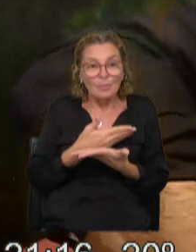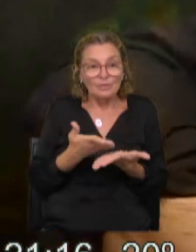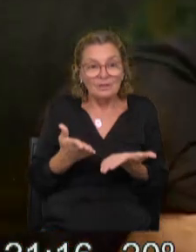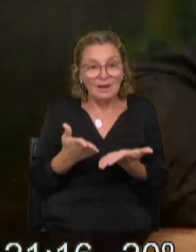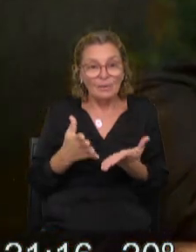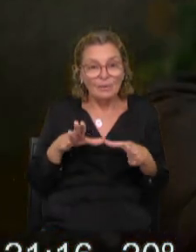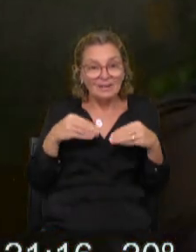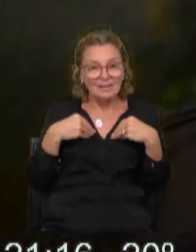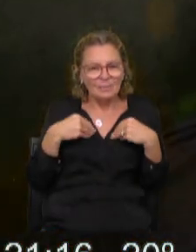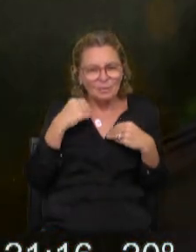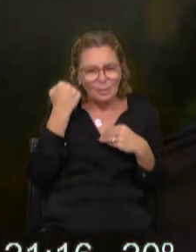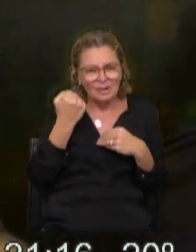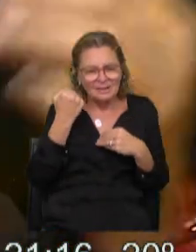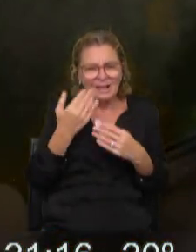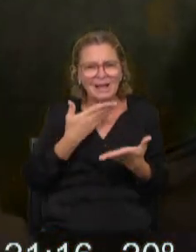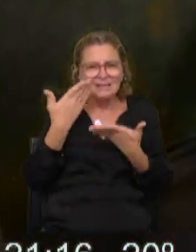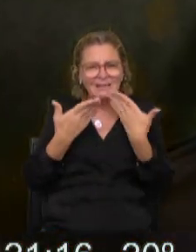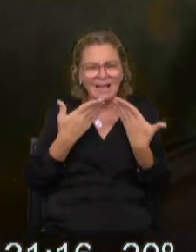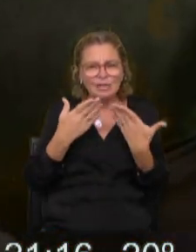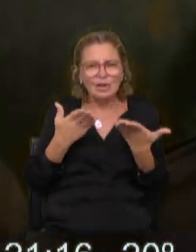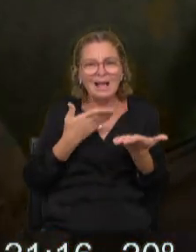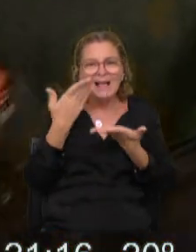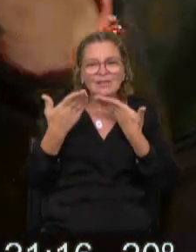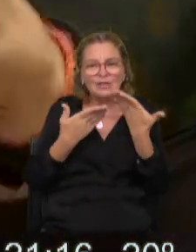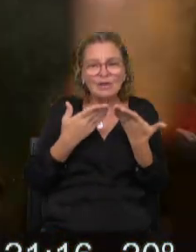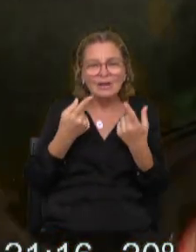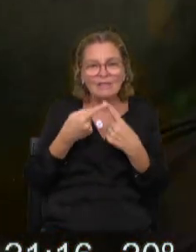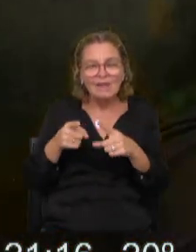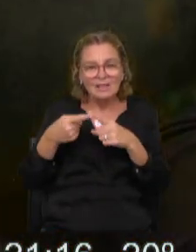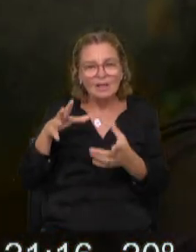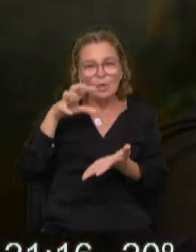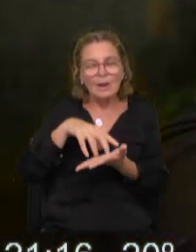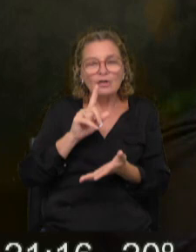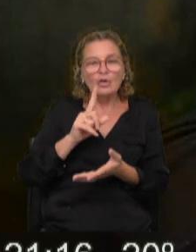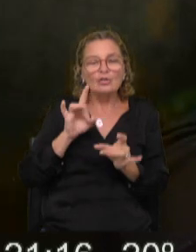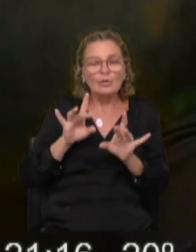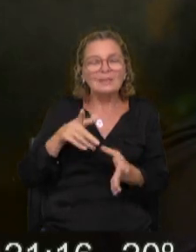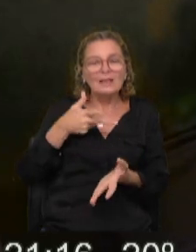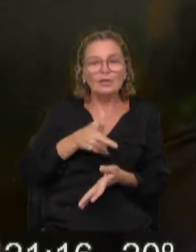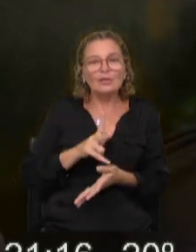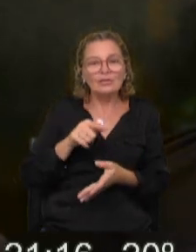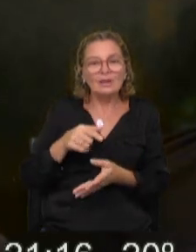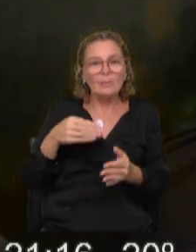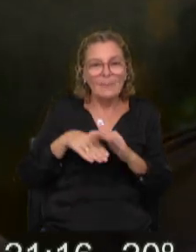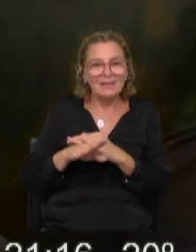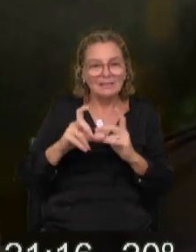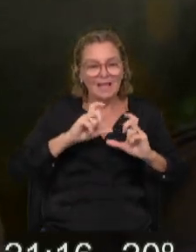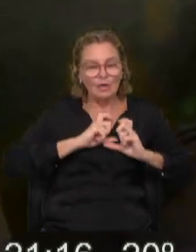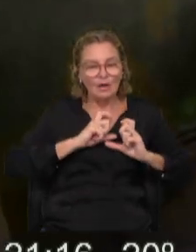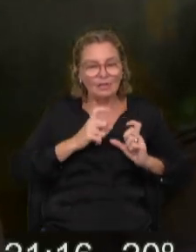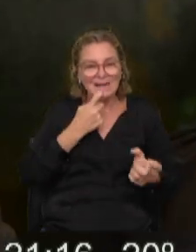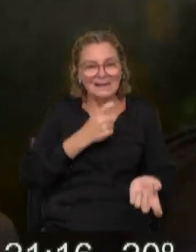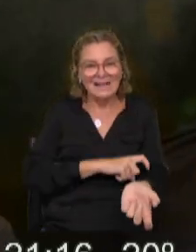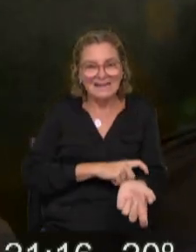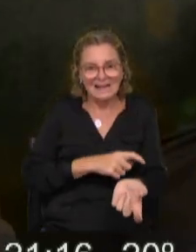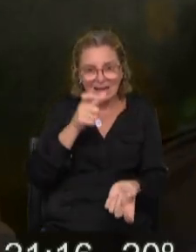una aceptación increíble, cantando, coreando todas esas canciones en distintos lugares, no solamente en Rocha, y que esas canciones sigan metidas en el corazón y en la sangre de la